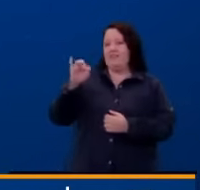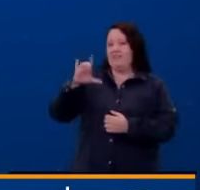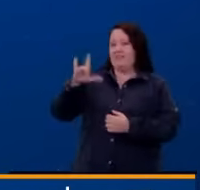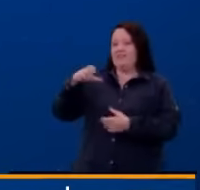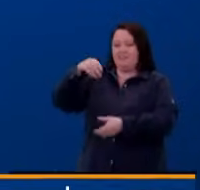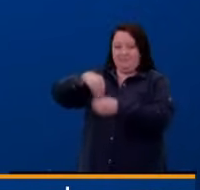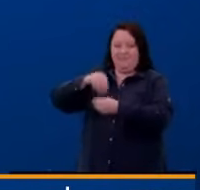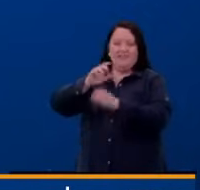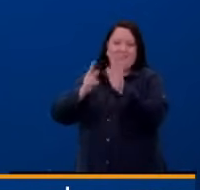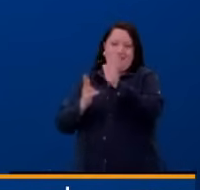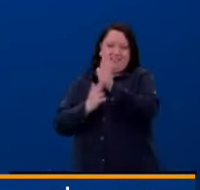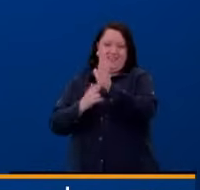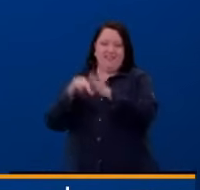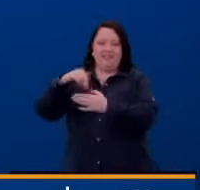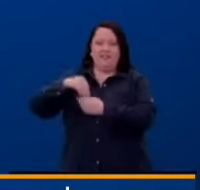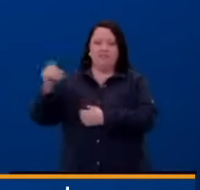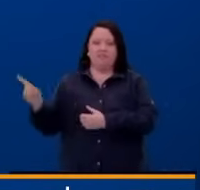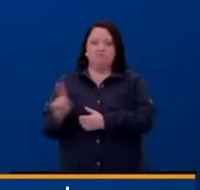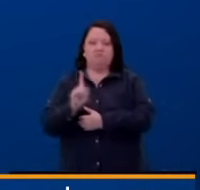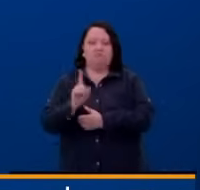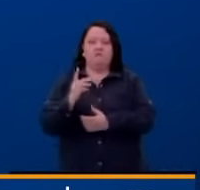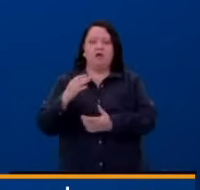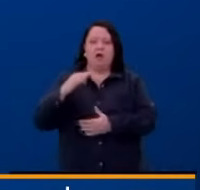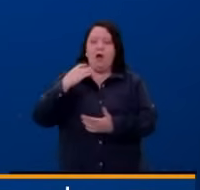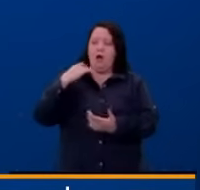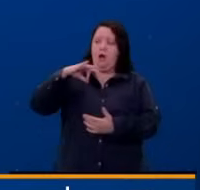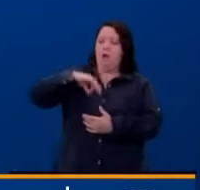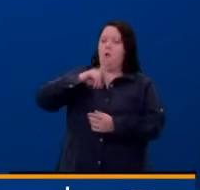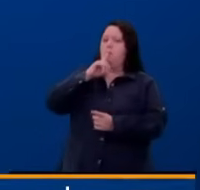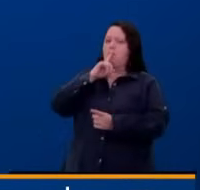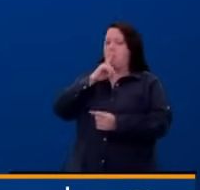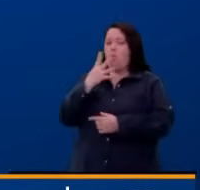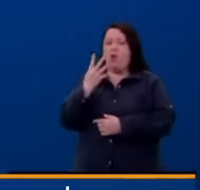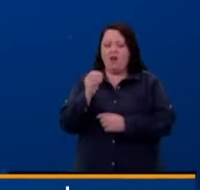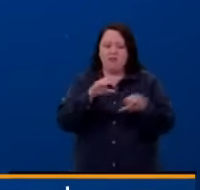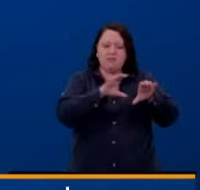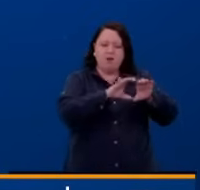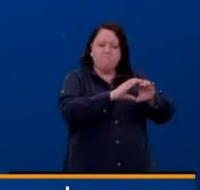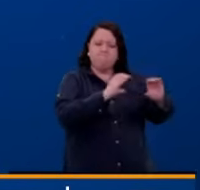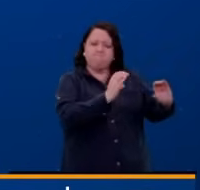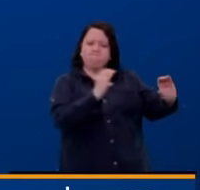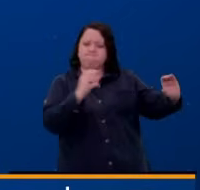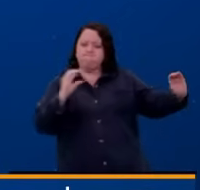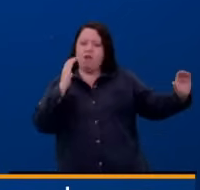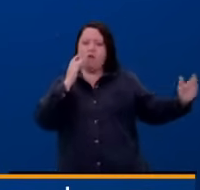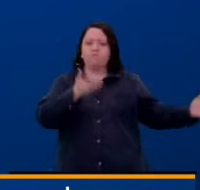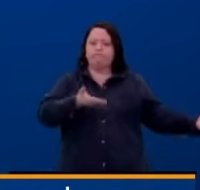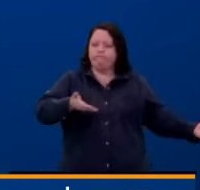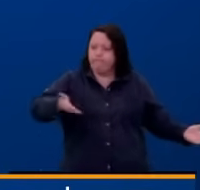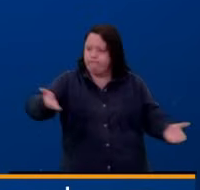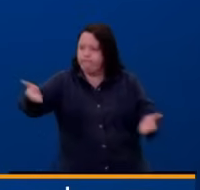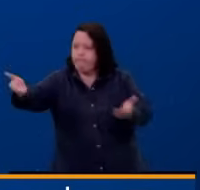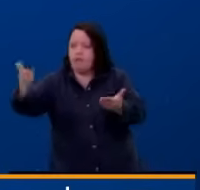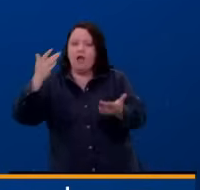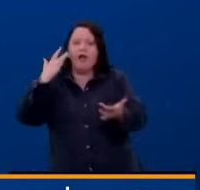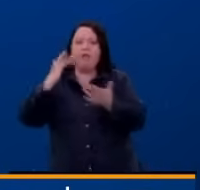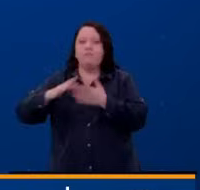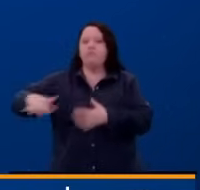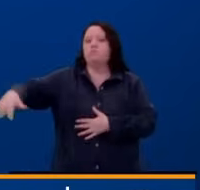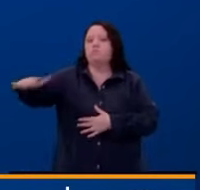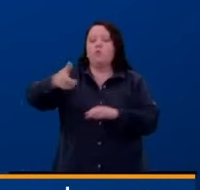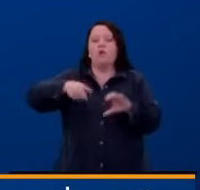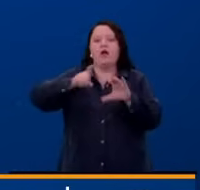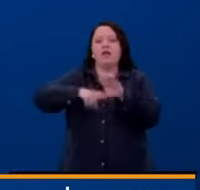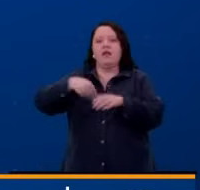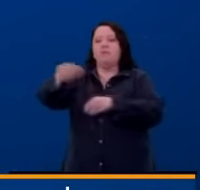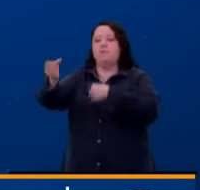Gestión del Riesgo, no se ahorró nada para destacar que 40 carrotanques iban a llevar el líquido vital a todos los sitios de La Guajira.